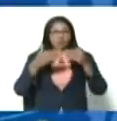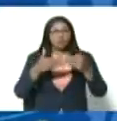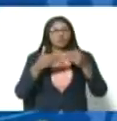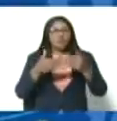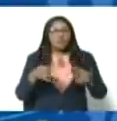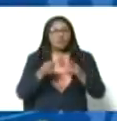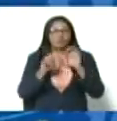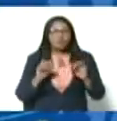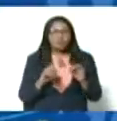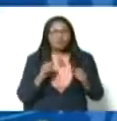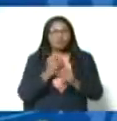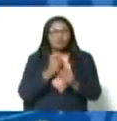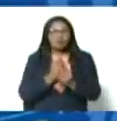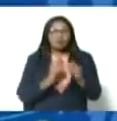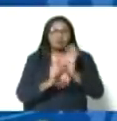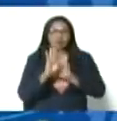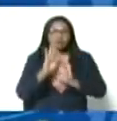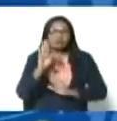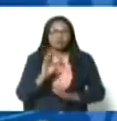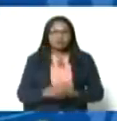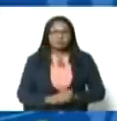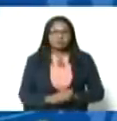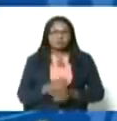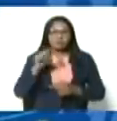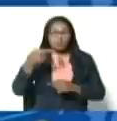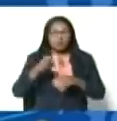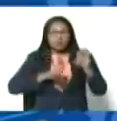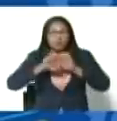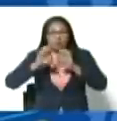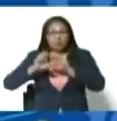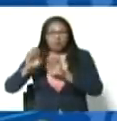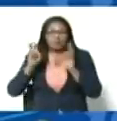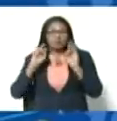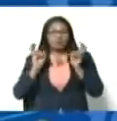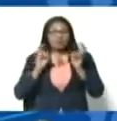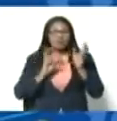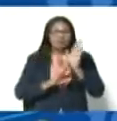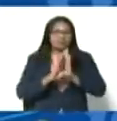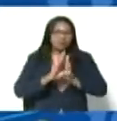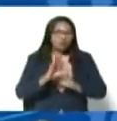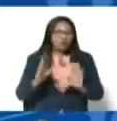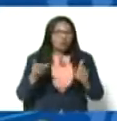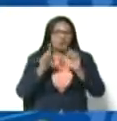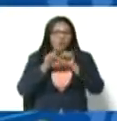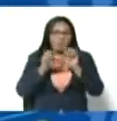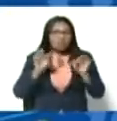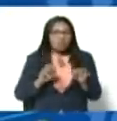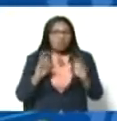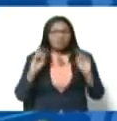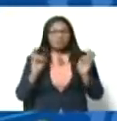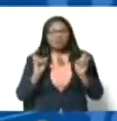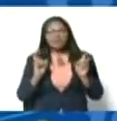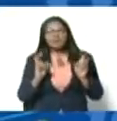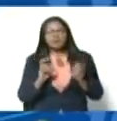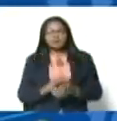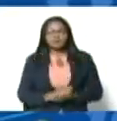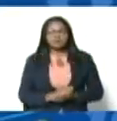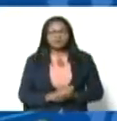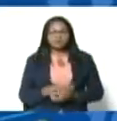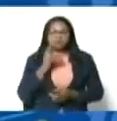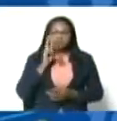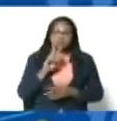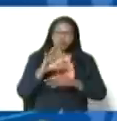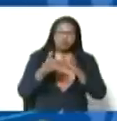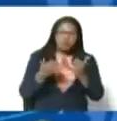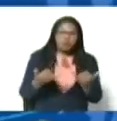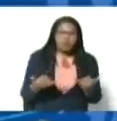de trabajo y de desarrollo. Después que evaluamos el tema del desarrollo de la Gran Misión Transporte Venezuela, nos dimos cuenta que uno de los